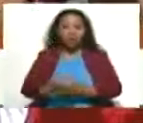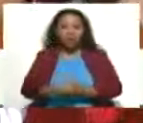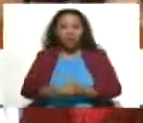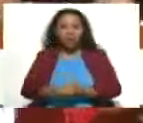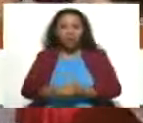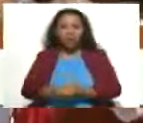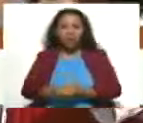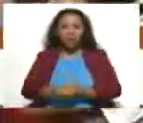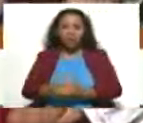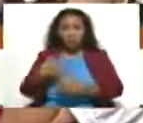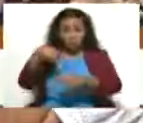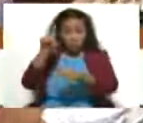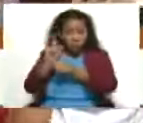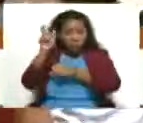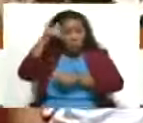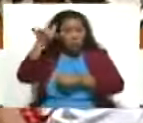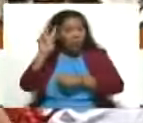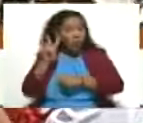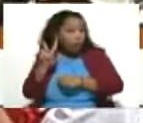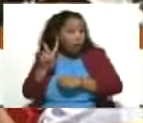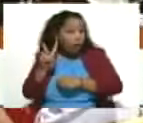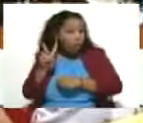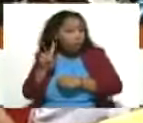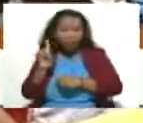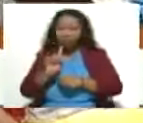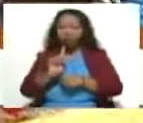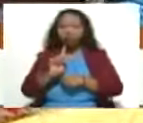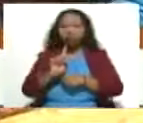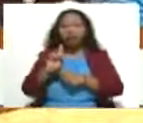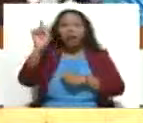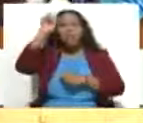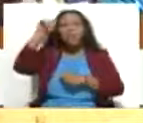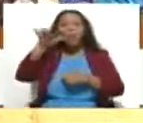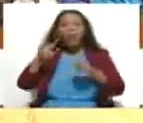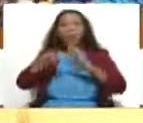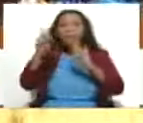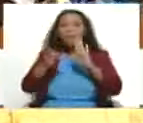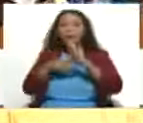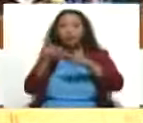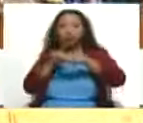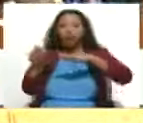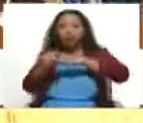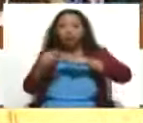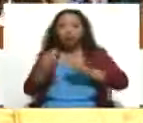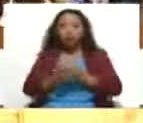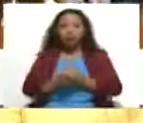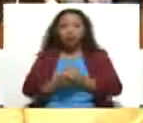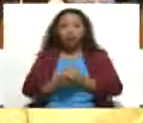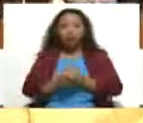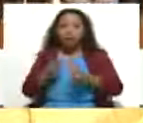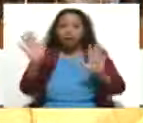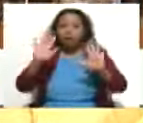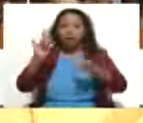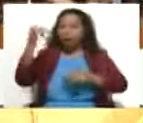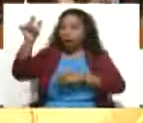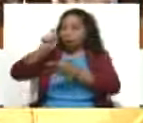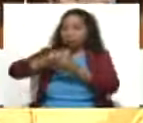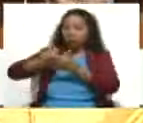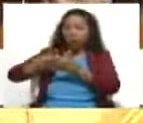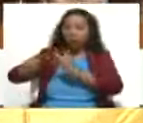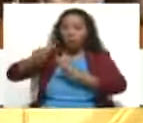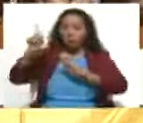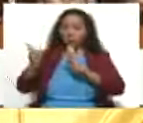No solo el pueblo de Venezuela, sino el pueblo de Guyana. Está escrito,